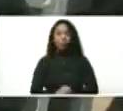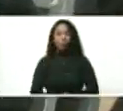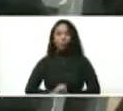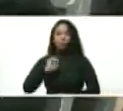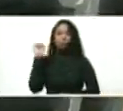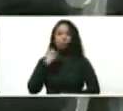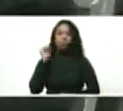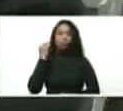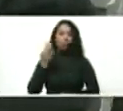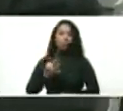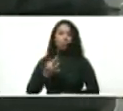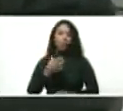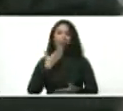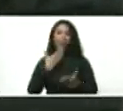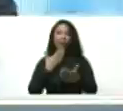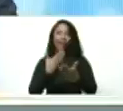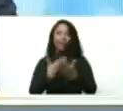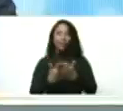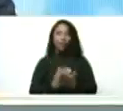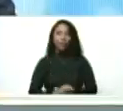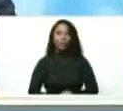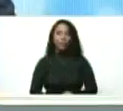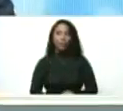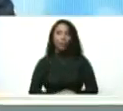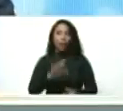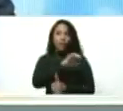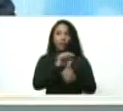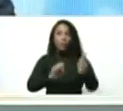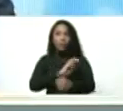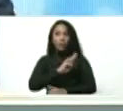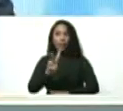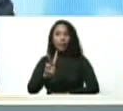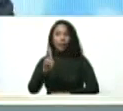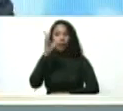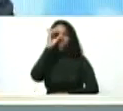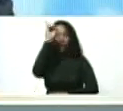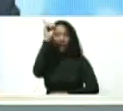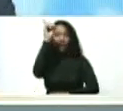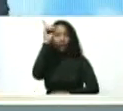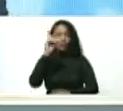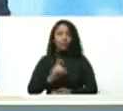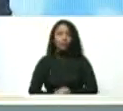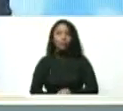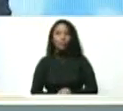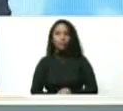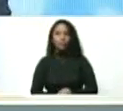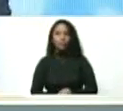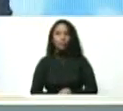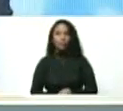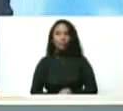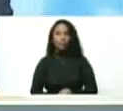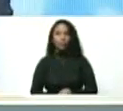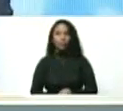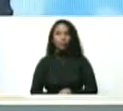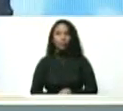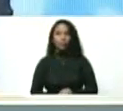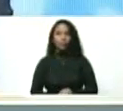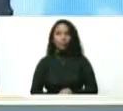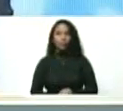Correcto. Bueno, muchas gracias, vicepresidenta Delcy Rodríguez.